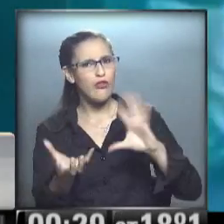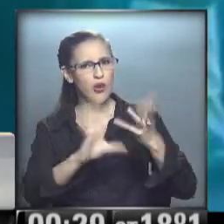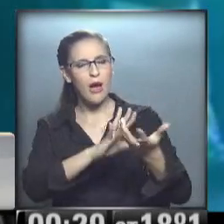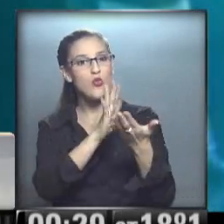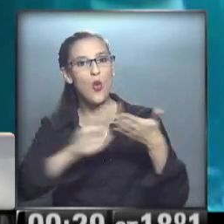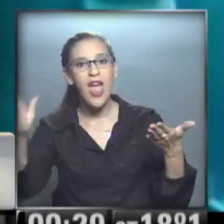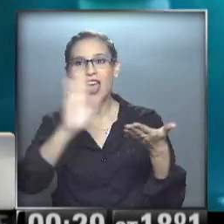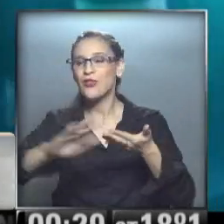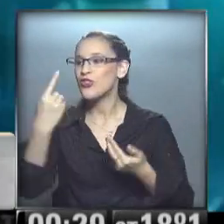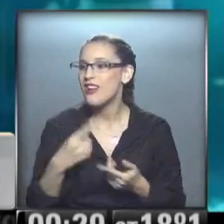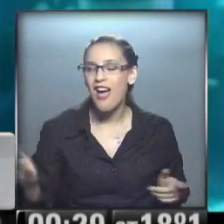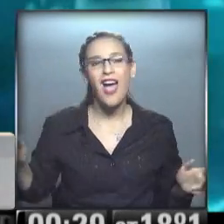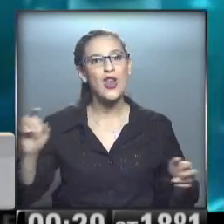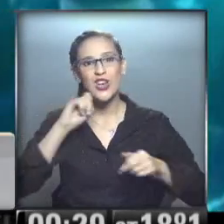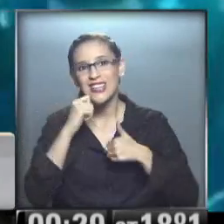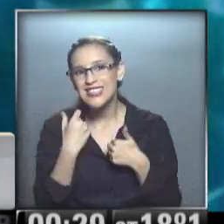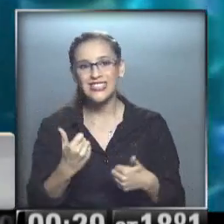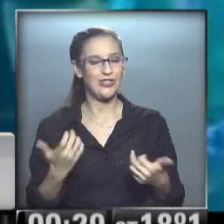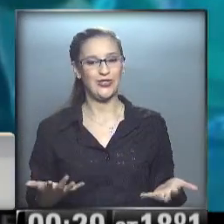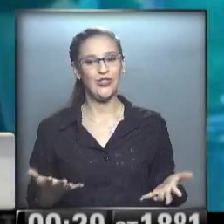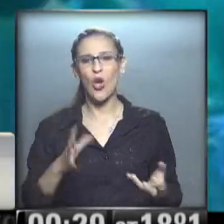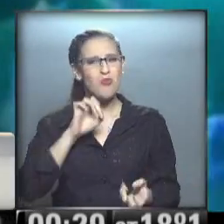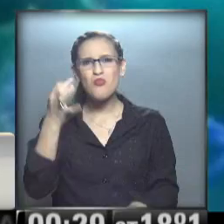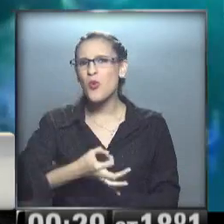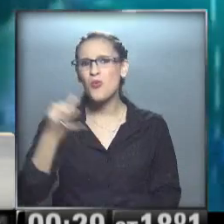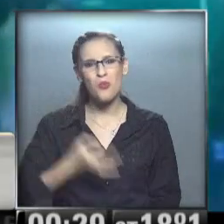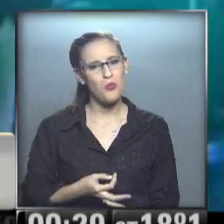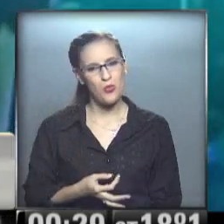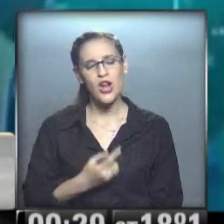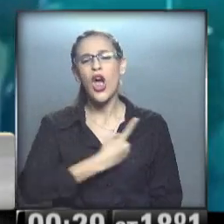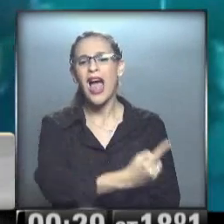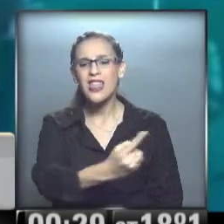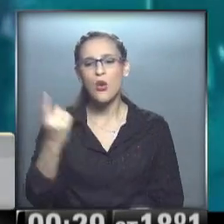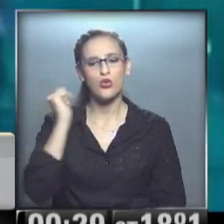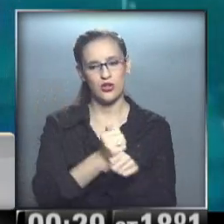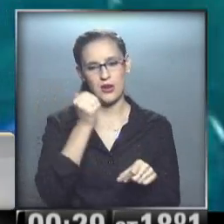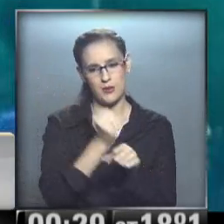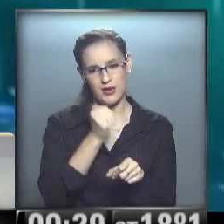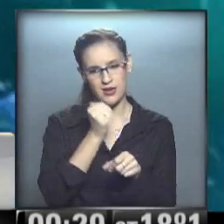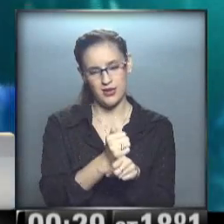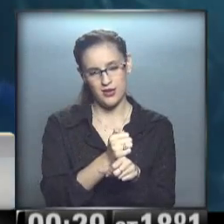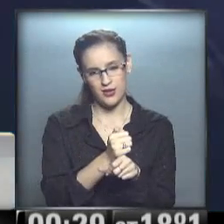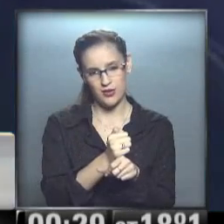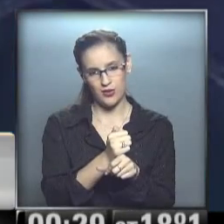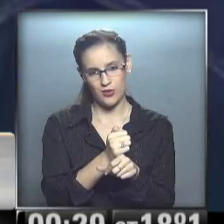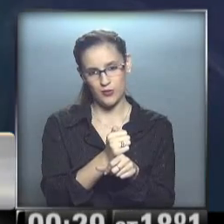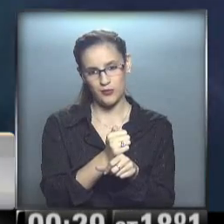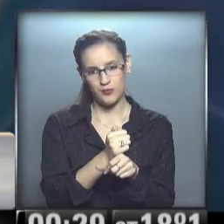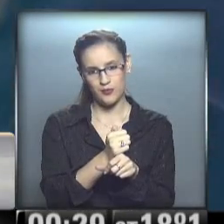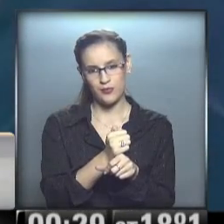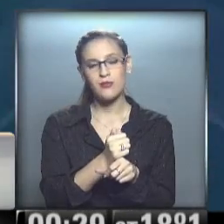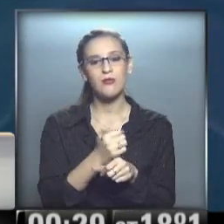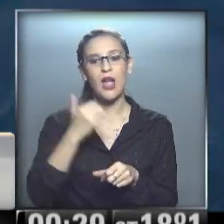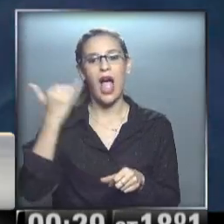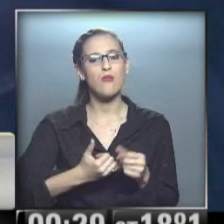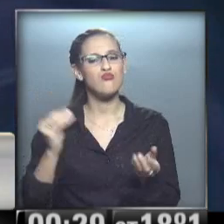en creatividad de puesto a puesto, es realmente fantástico lo que hace cada uno de esos emprendedores que toma la figura de Indio, pero que le pone mucho